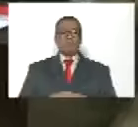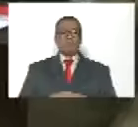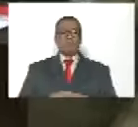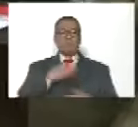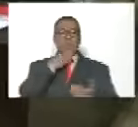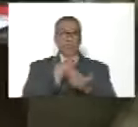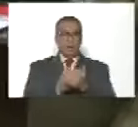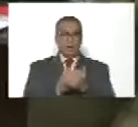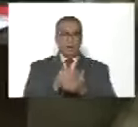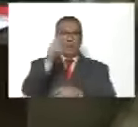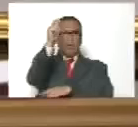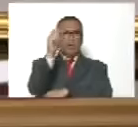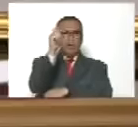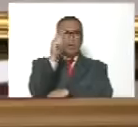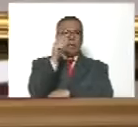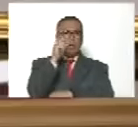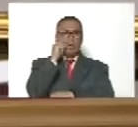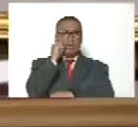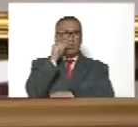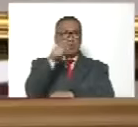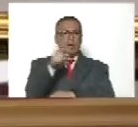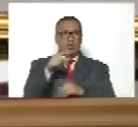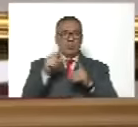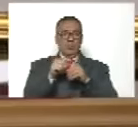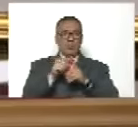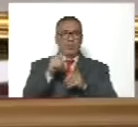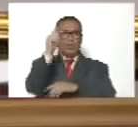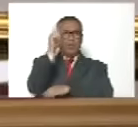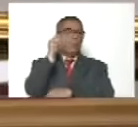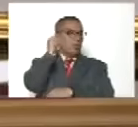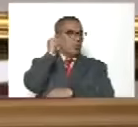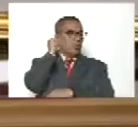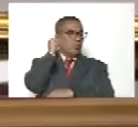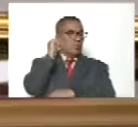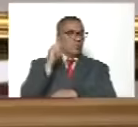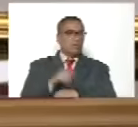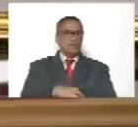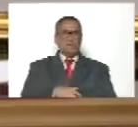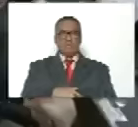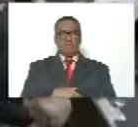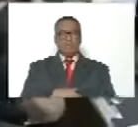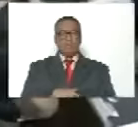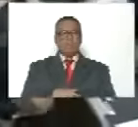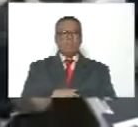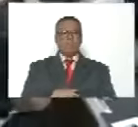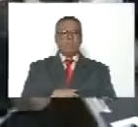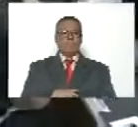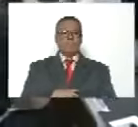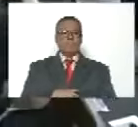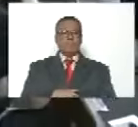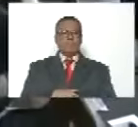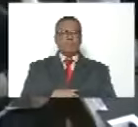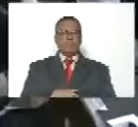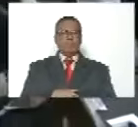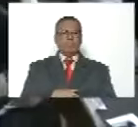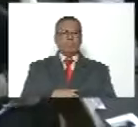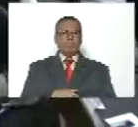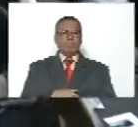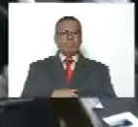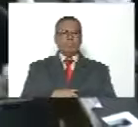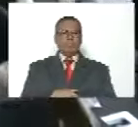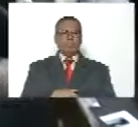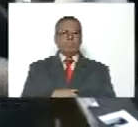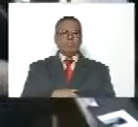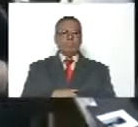Muchas gracias, diputado. Voy a dejar en el derecho de palabra a la diputada Tania Díaz. Excelente, excelente. Sobre todo eso...